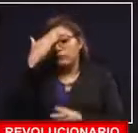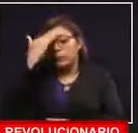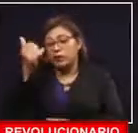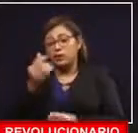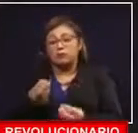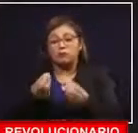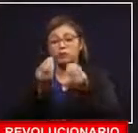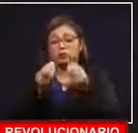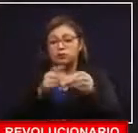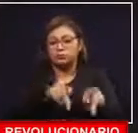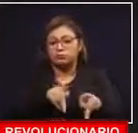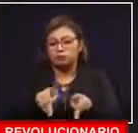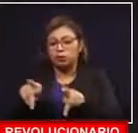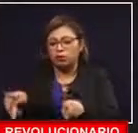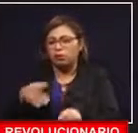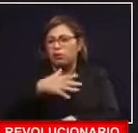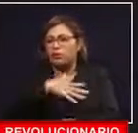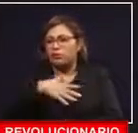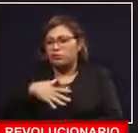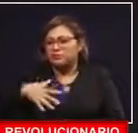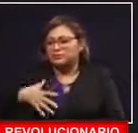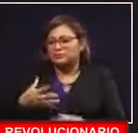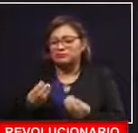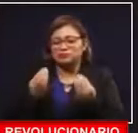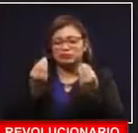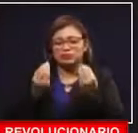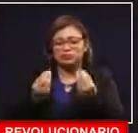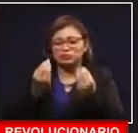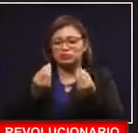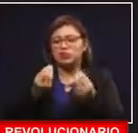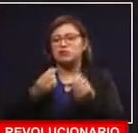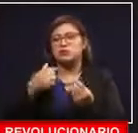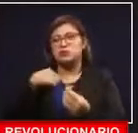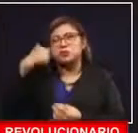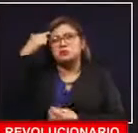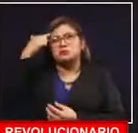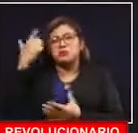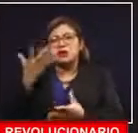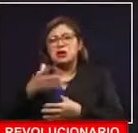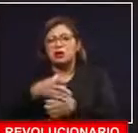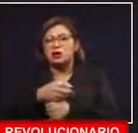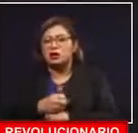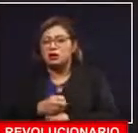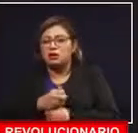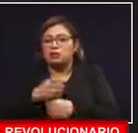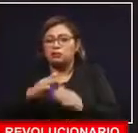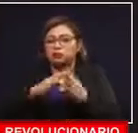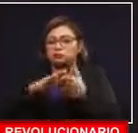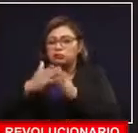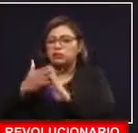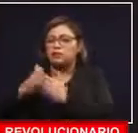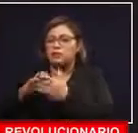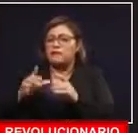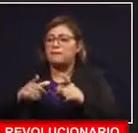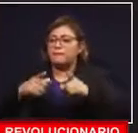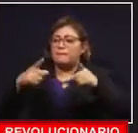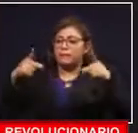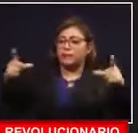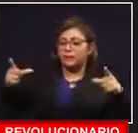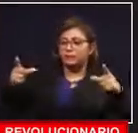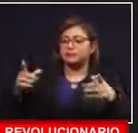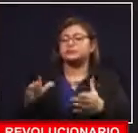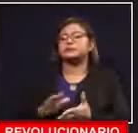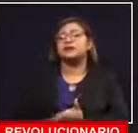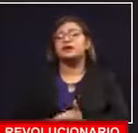en varias comunidades que conforman actualmente los corregimientos existentes. De acuerdo al último censo de población y